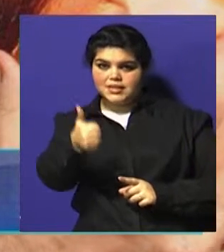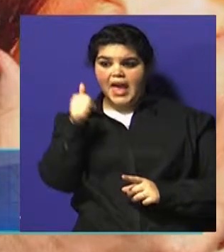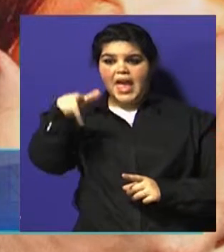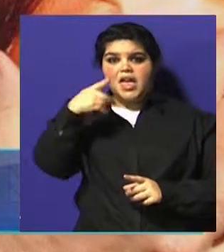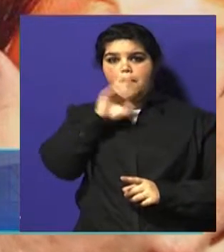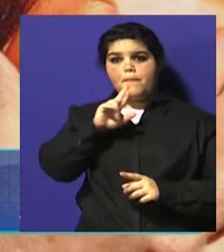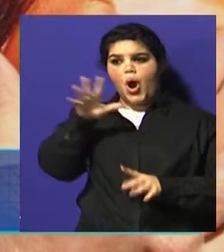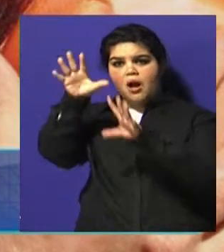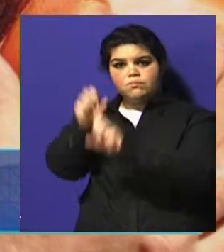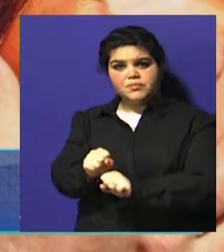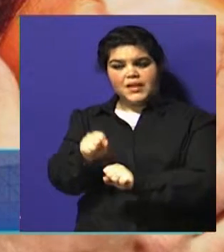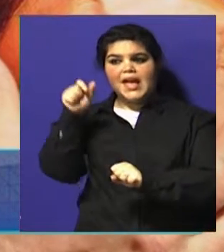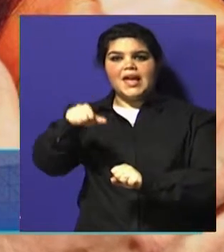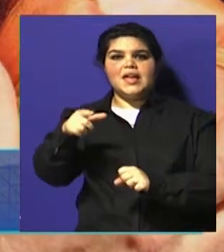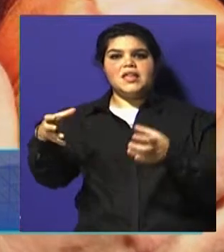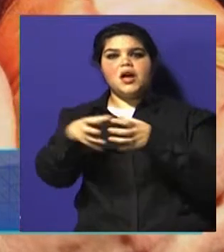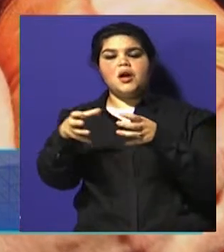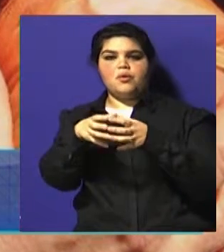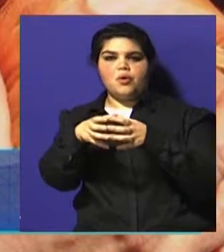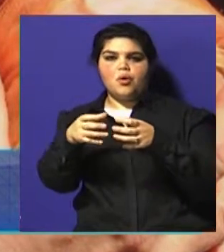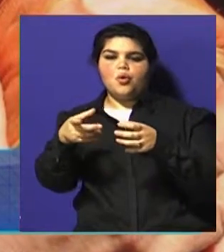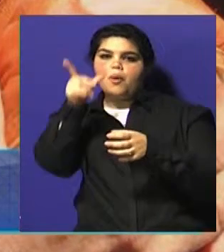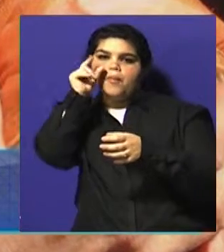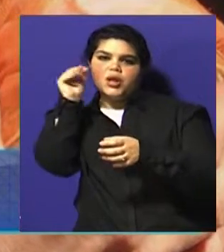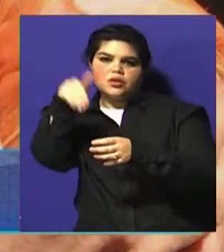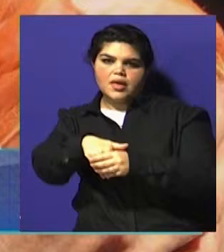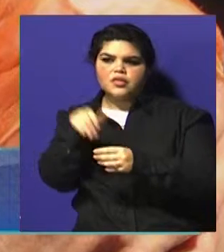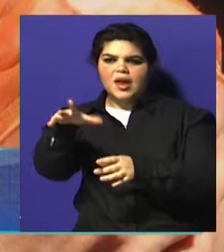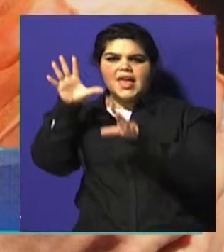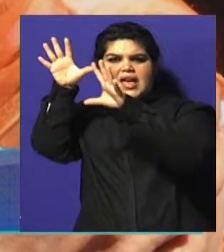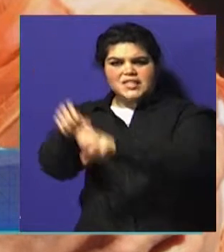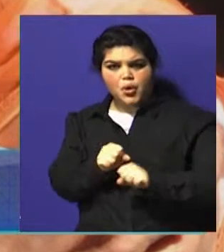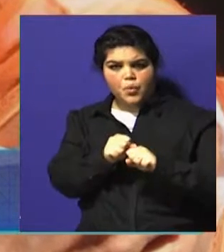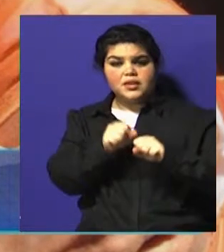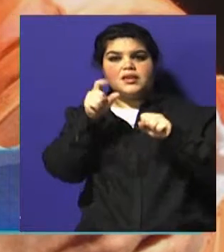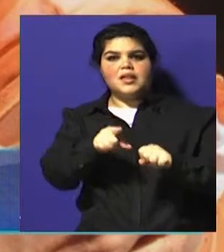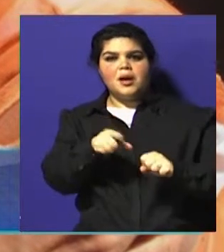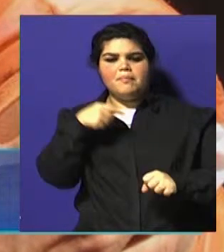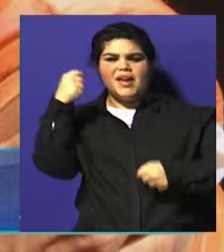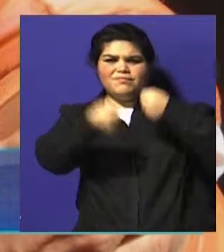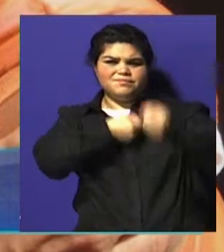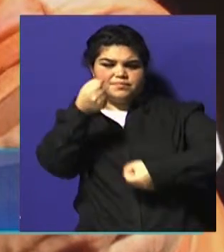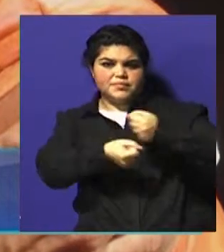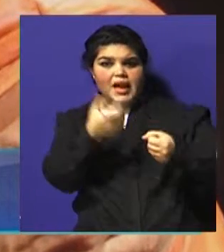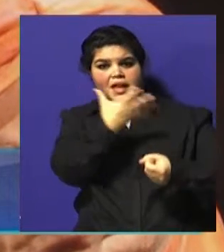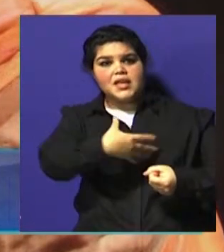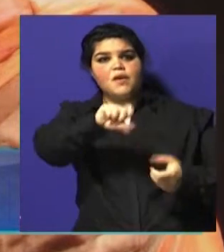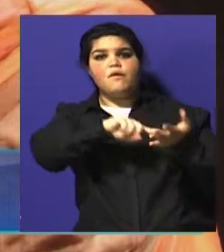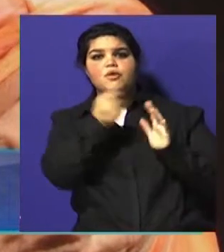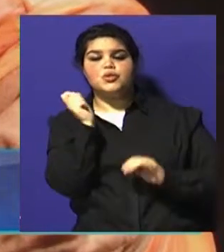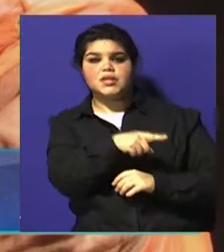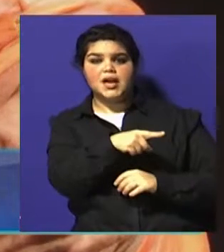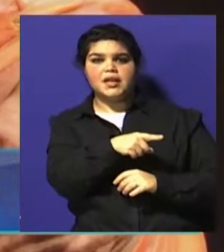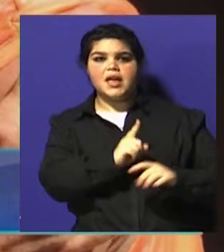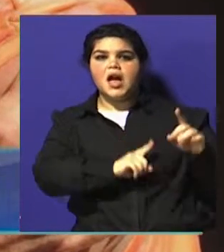fue militante del PRT y fue secuestrada y torturada. De hecho, a ella la alcanzan a llevar a Devoto, y ahí en esos